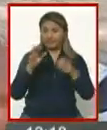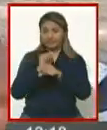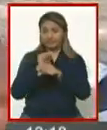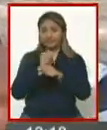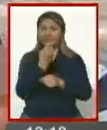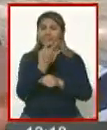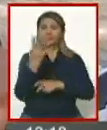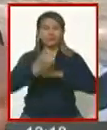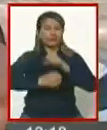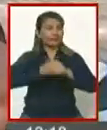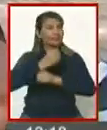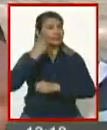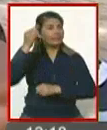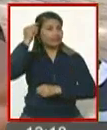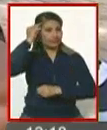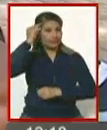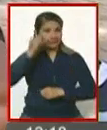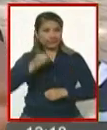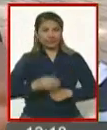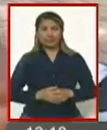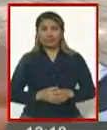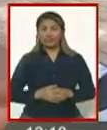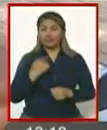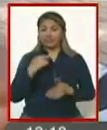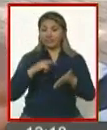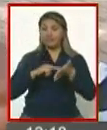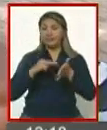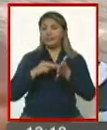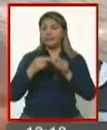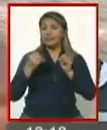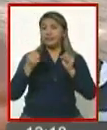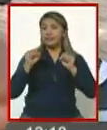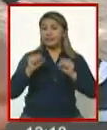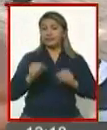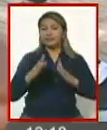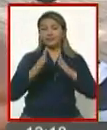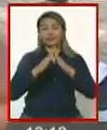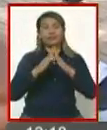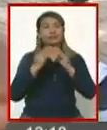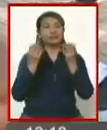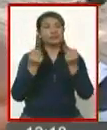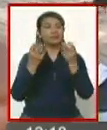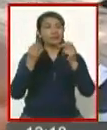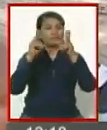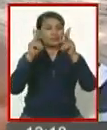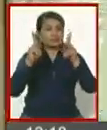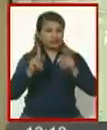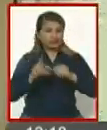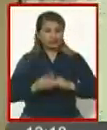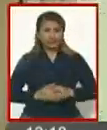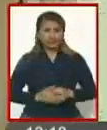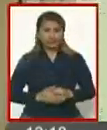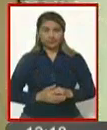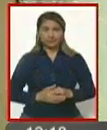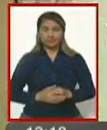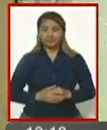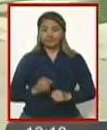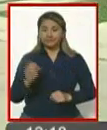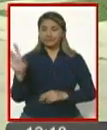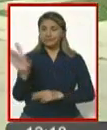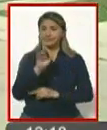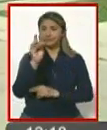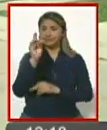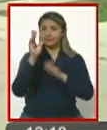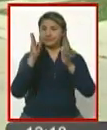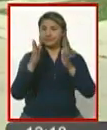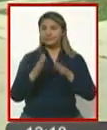hace algunos años el gobierno, es el efecto de poder llegar con vivienda a la mayor cantidad de ciudadanos